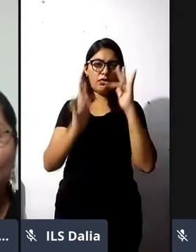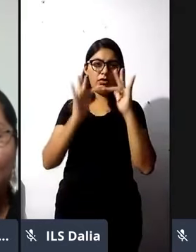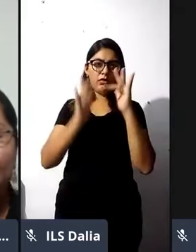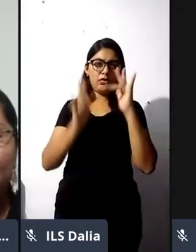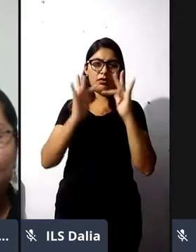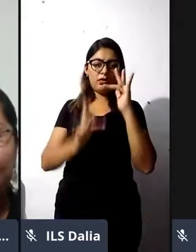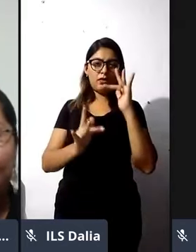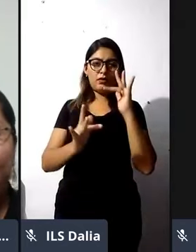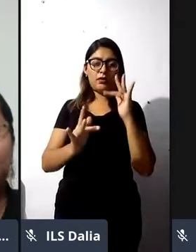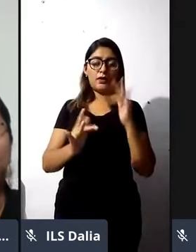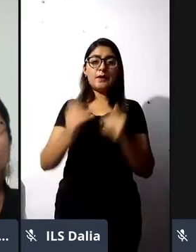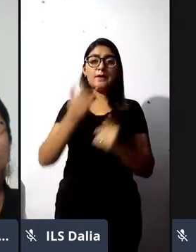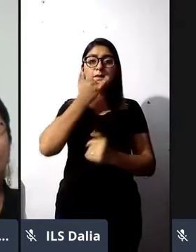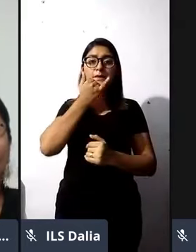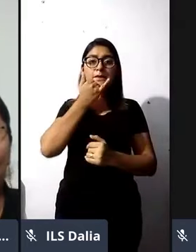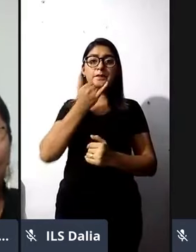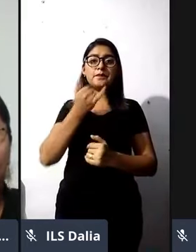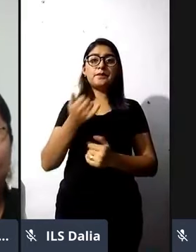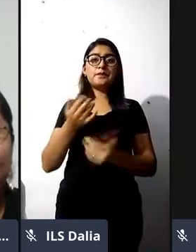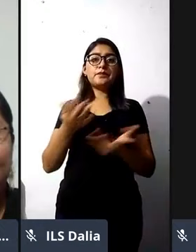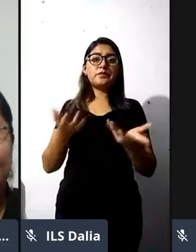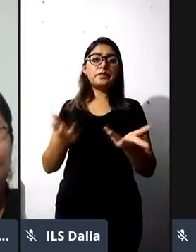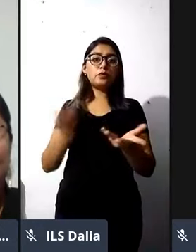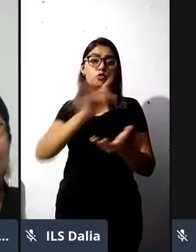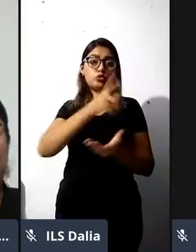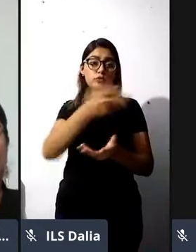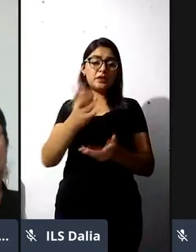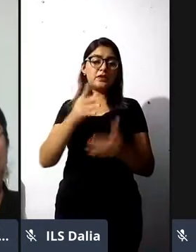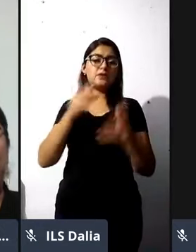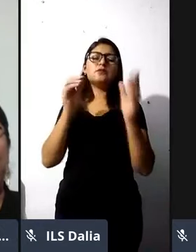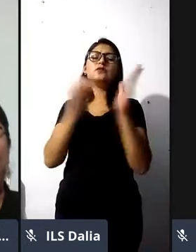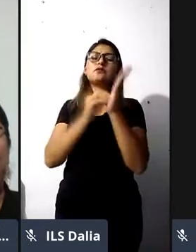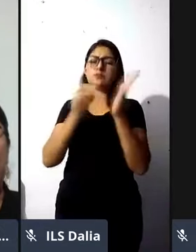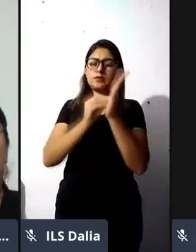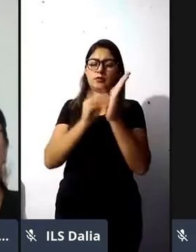que no se me despeguen, no se vayan.